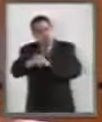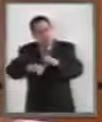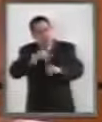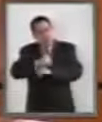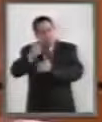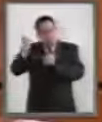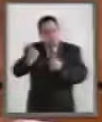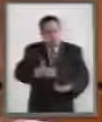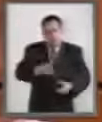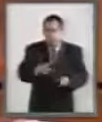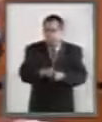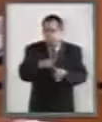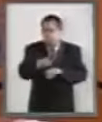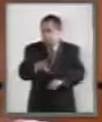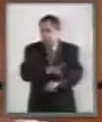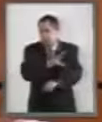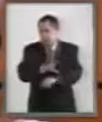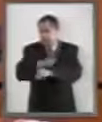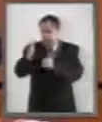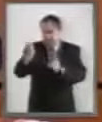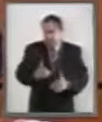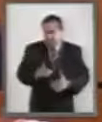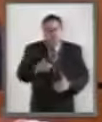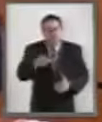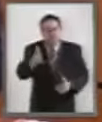energía, ¿verdad? Pero,